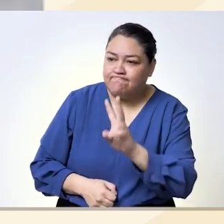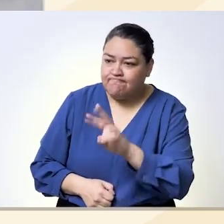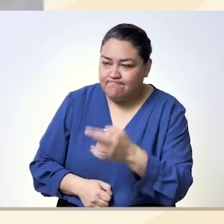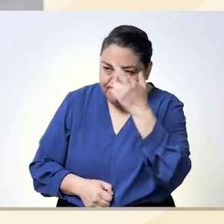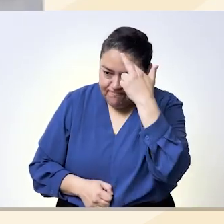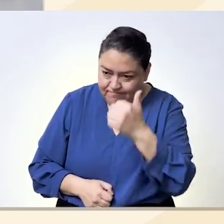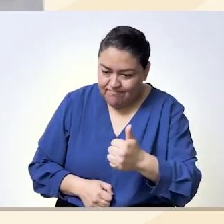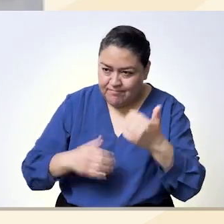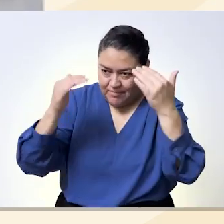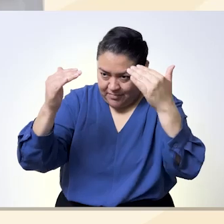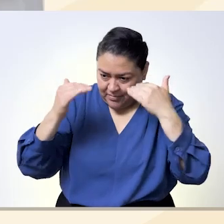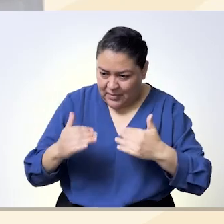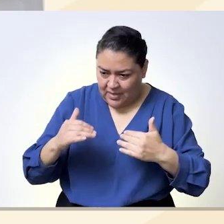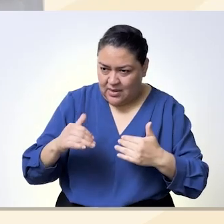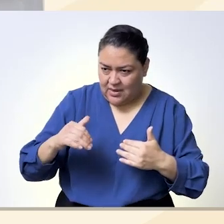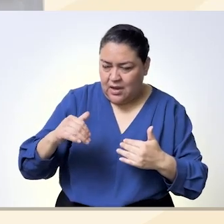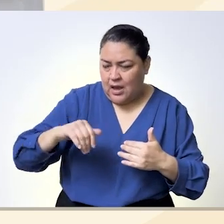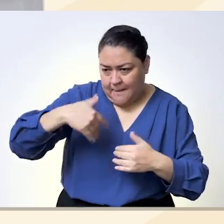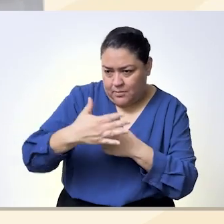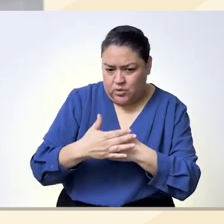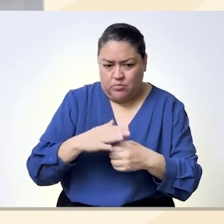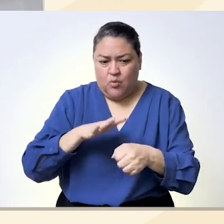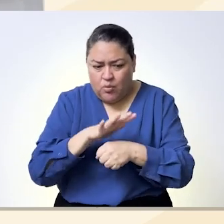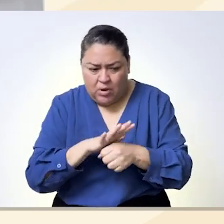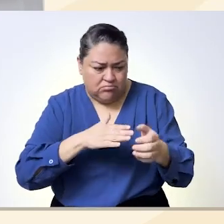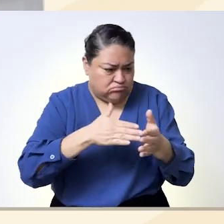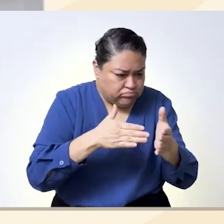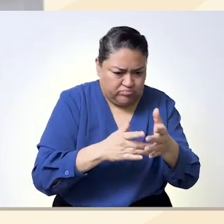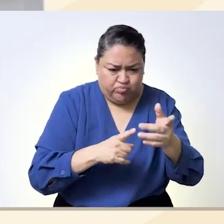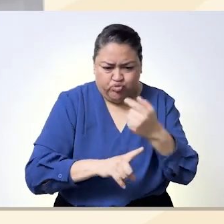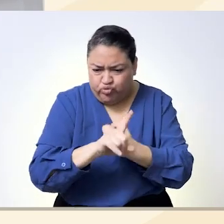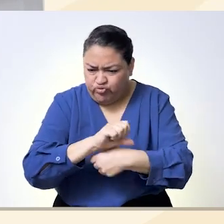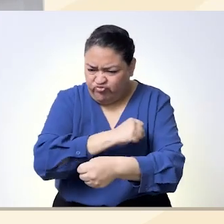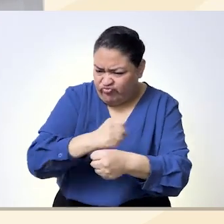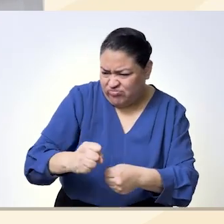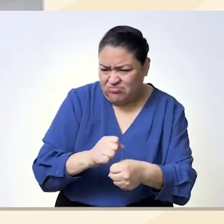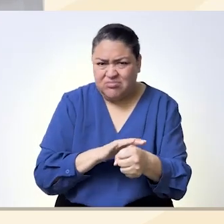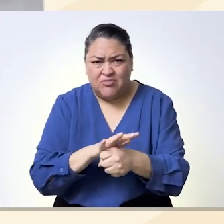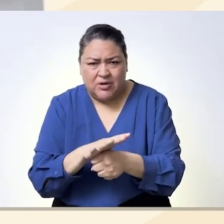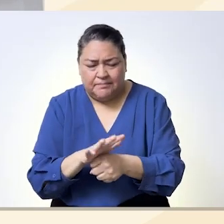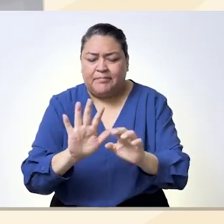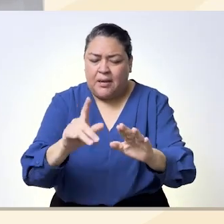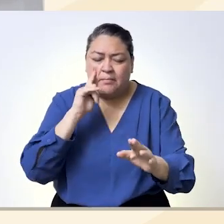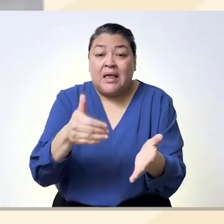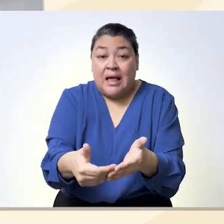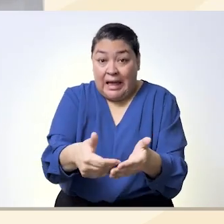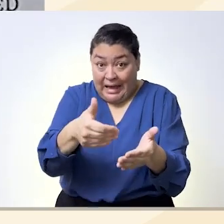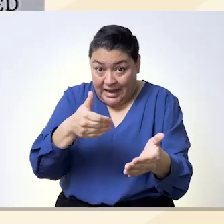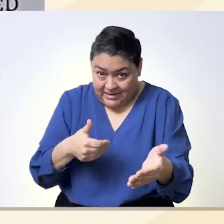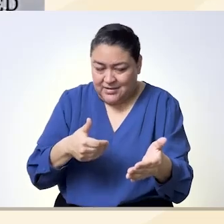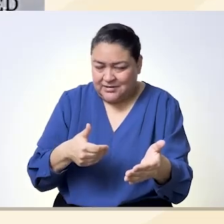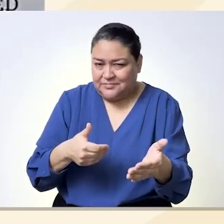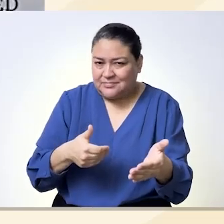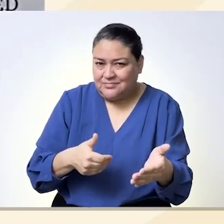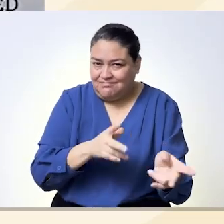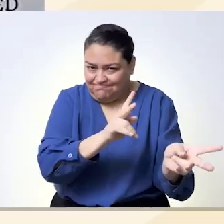me parece que nos va a acercar al siguiente bloque sobre las dificultades, las barreras, las violencias, los ejercicios de poder. Pero antes